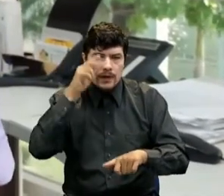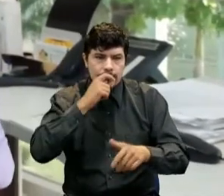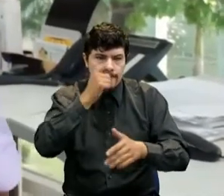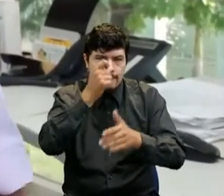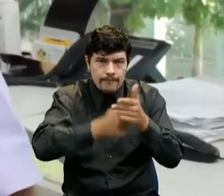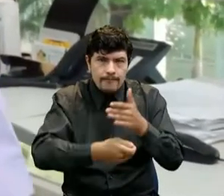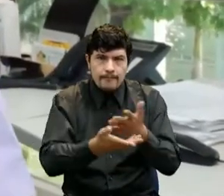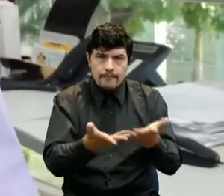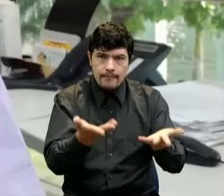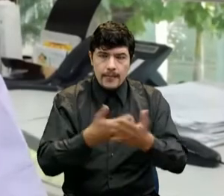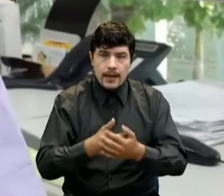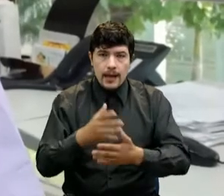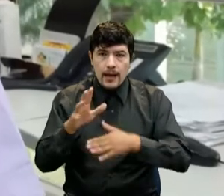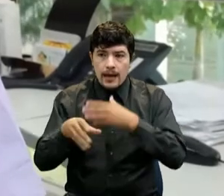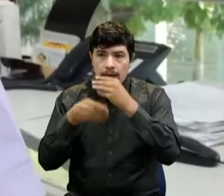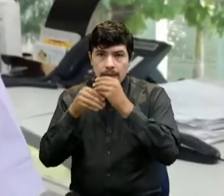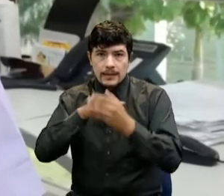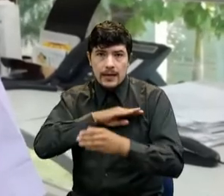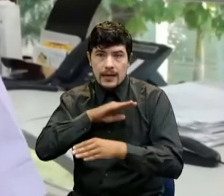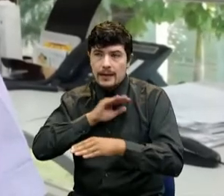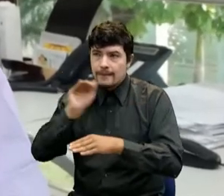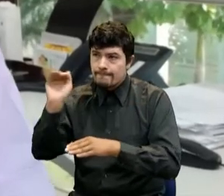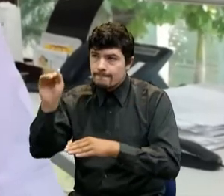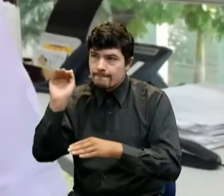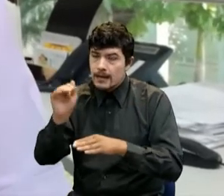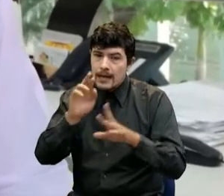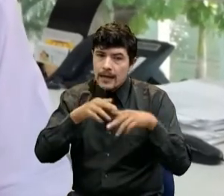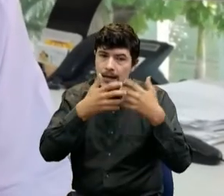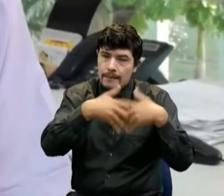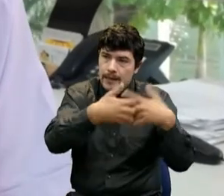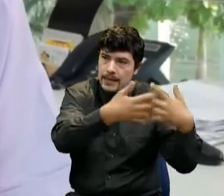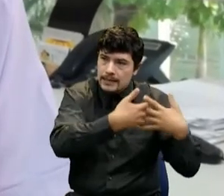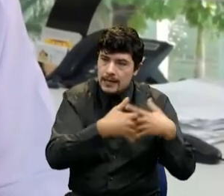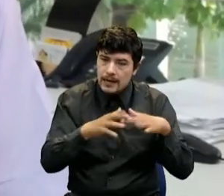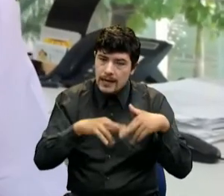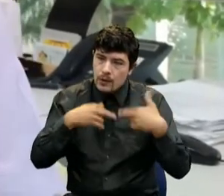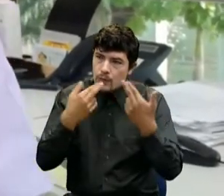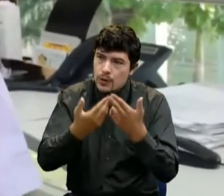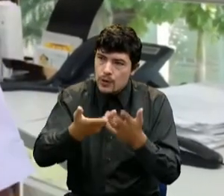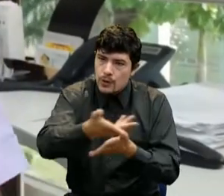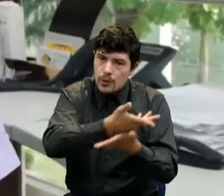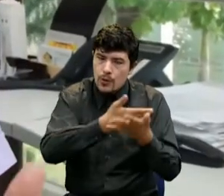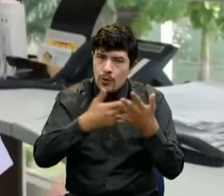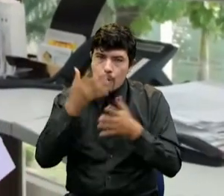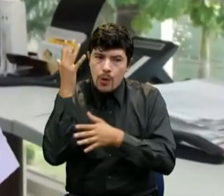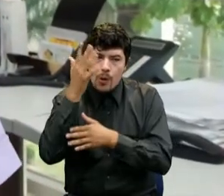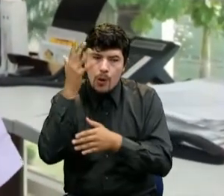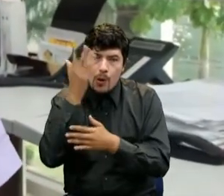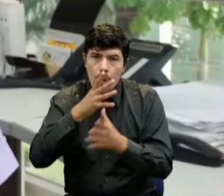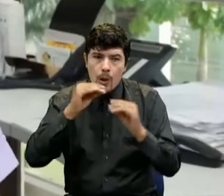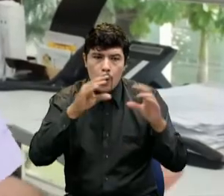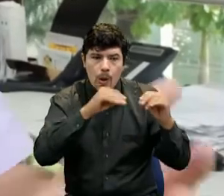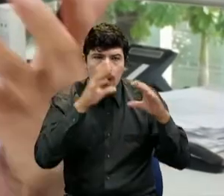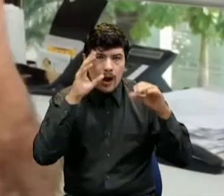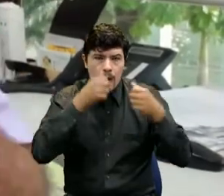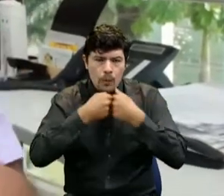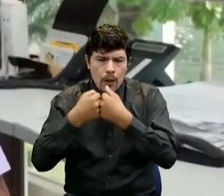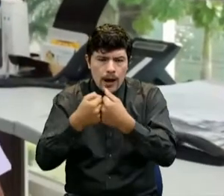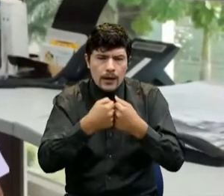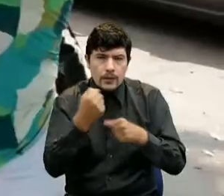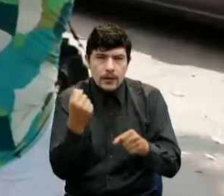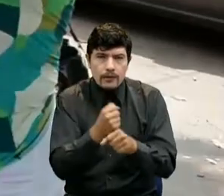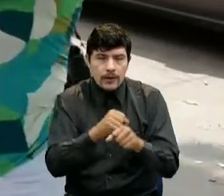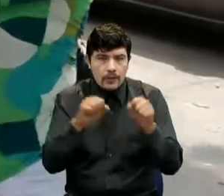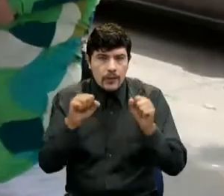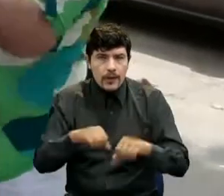a las empresas de servicios públicos, a todas las empresas que operan aquí, para que coordinemos estos trabajos y nos